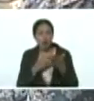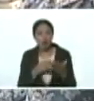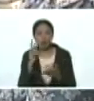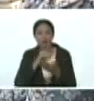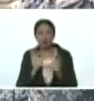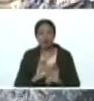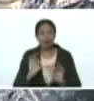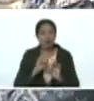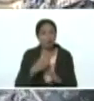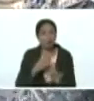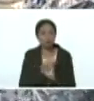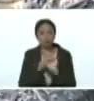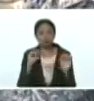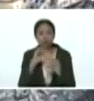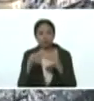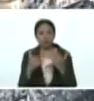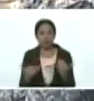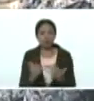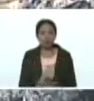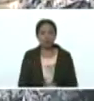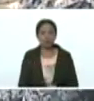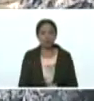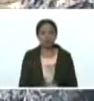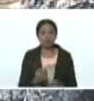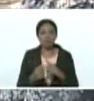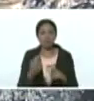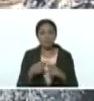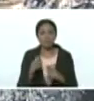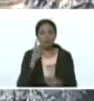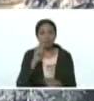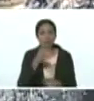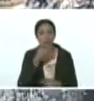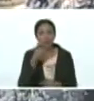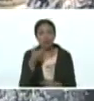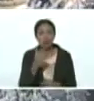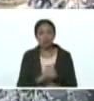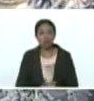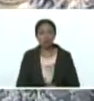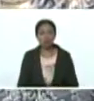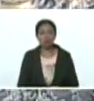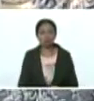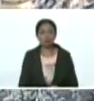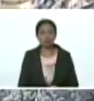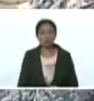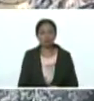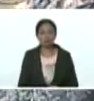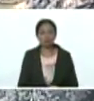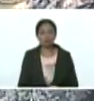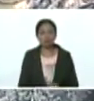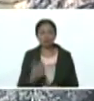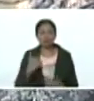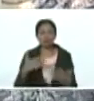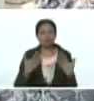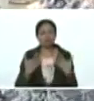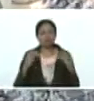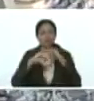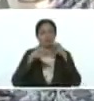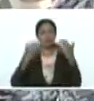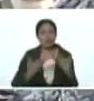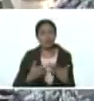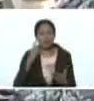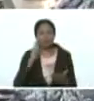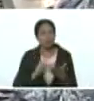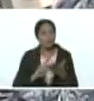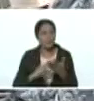lentes, ya leo, aunque sea con un solo ojito, pero veo mucho mejor, gracias a Dios. Qué felicidad. Me alegra mucho tu felicidad. Yo también.